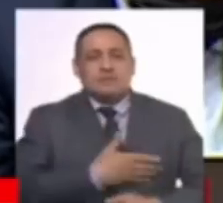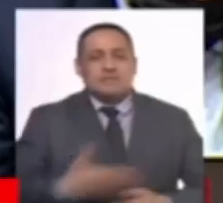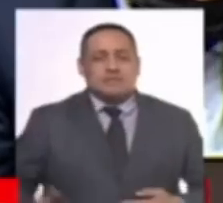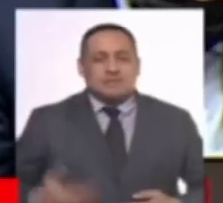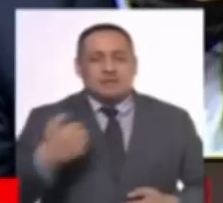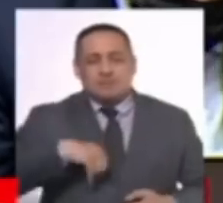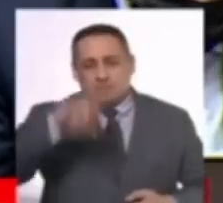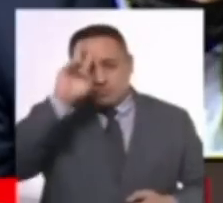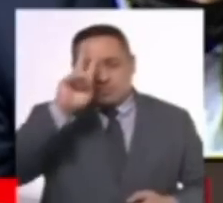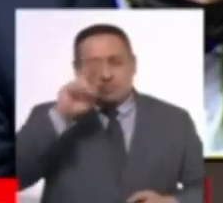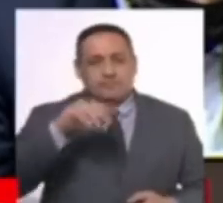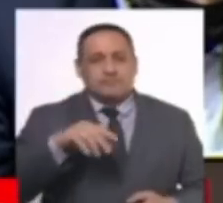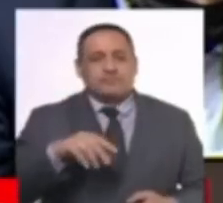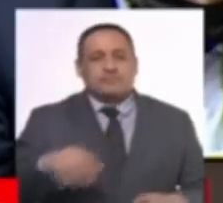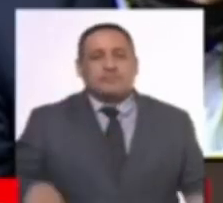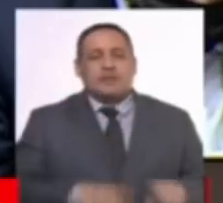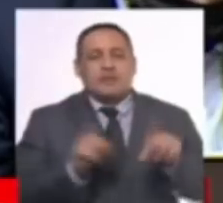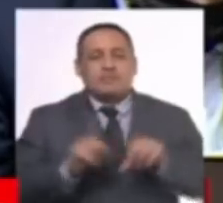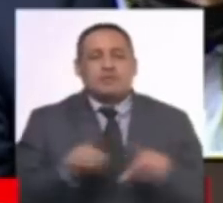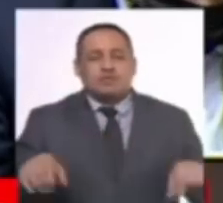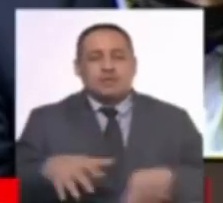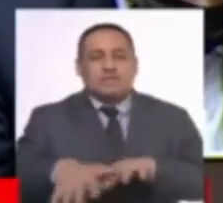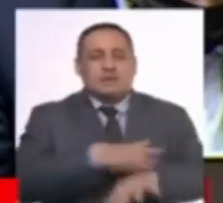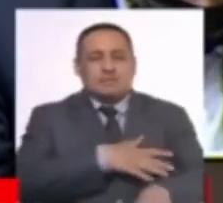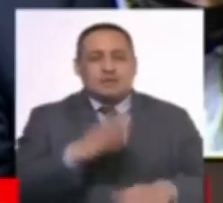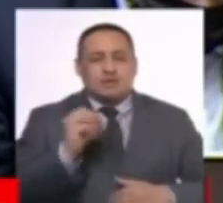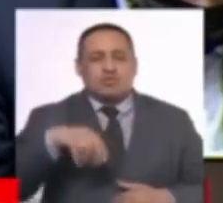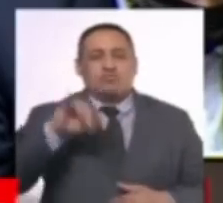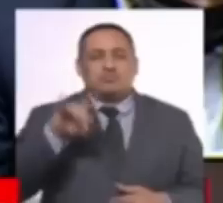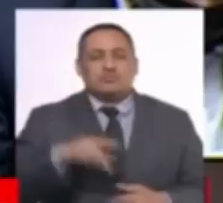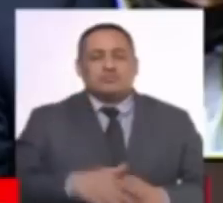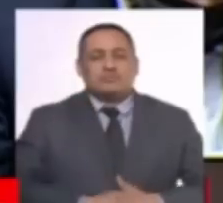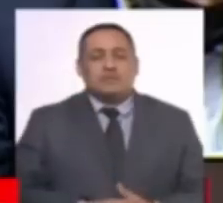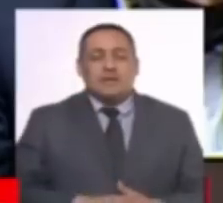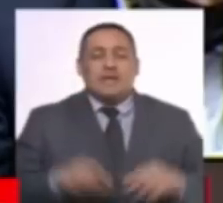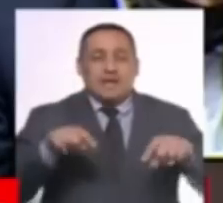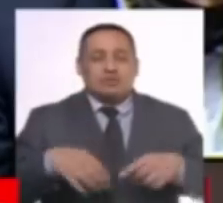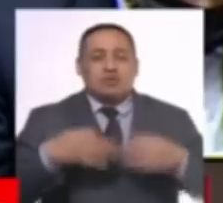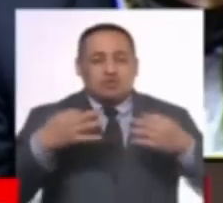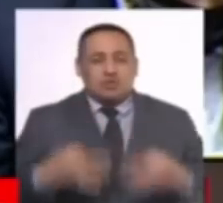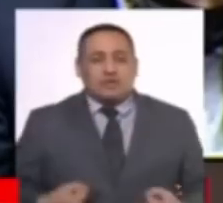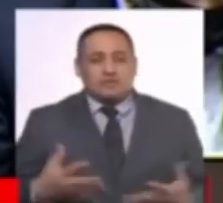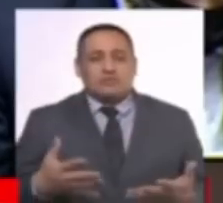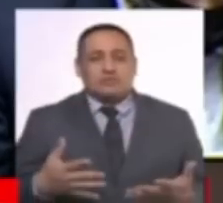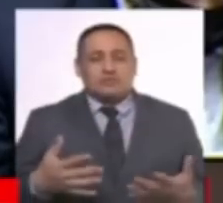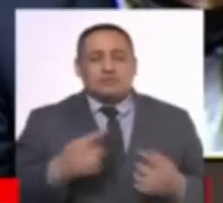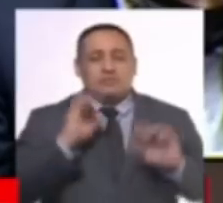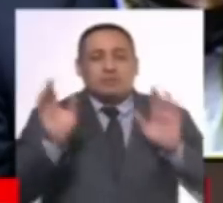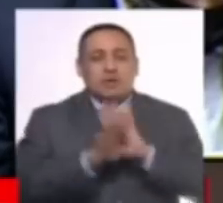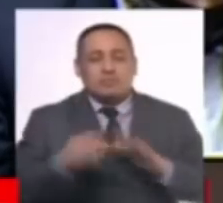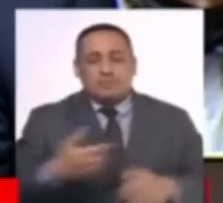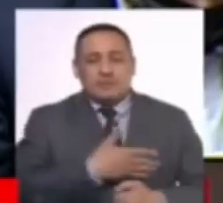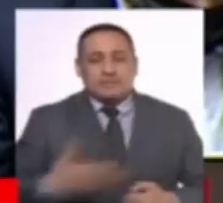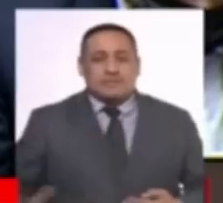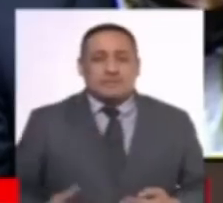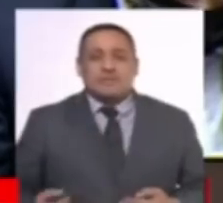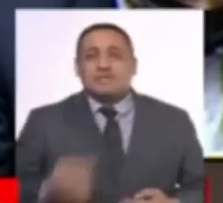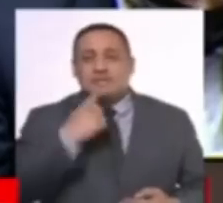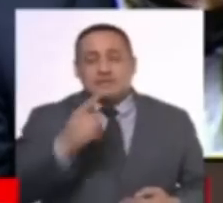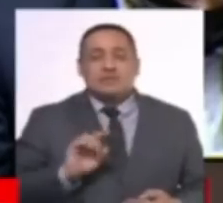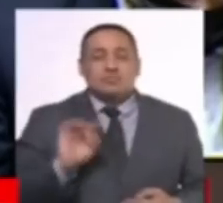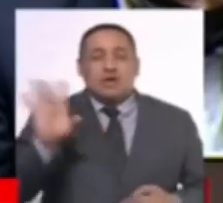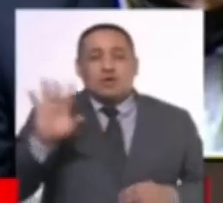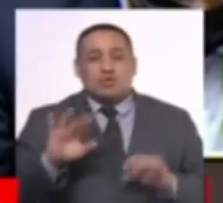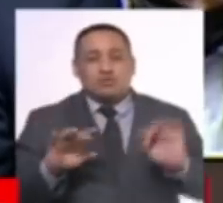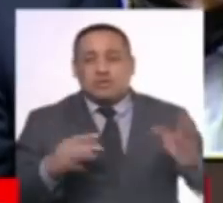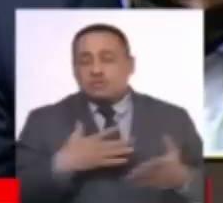de la República del Perú en la Asamblea de las Naciones Unidas. Es lo correcto. Si el presidente dice una cosa